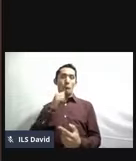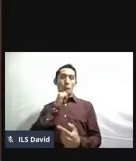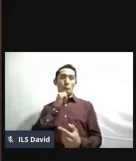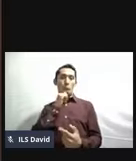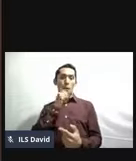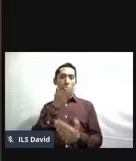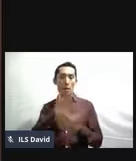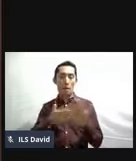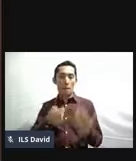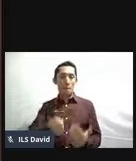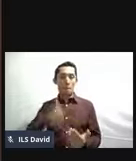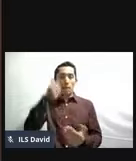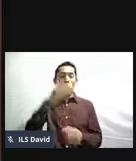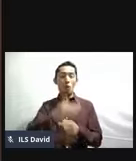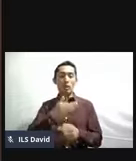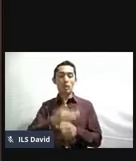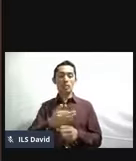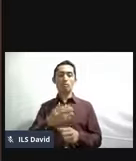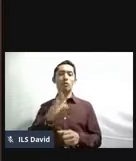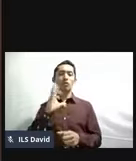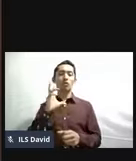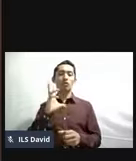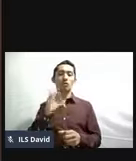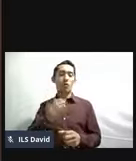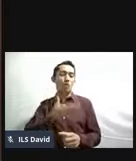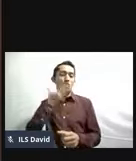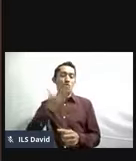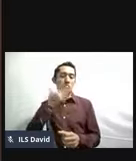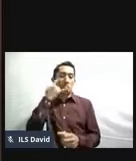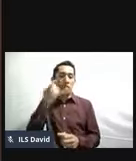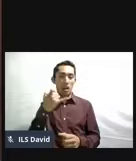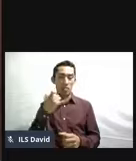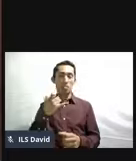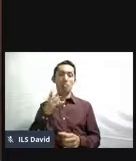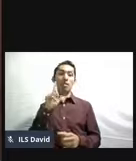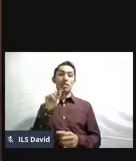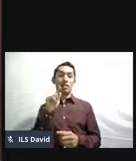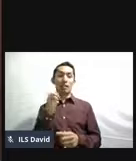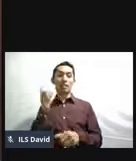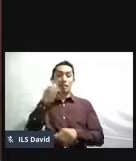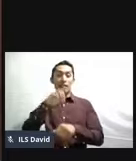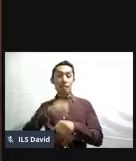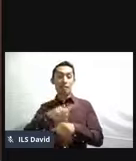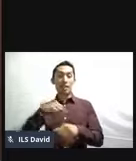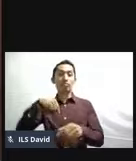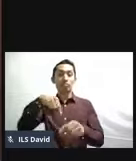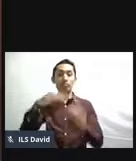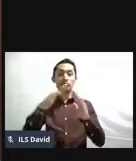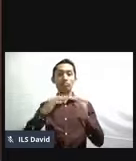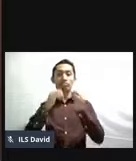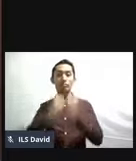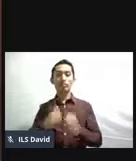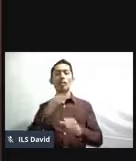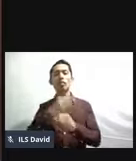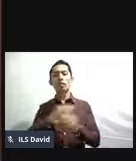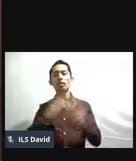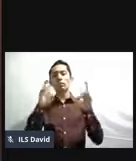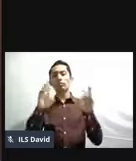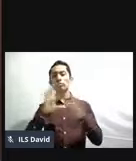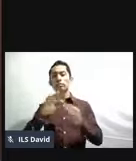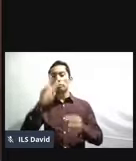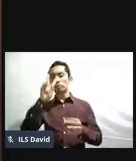de nuestra condición humana. Y bueno, pues hoy estaremos hablando sobre un tema que es muy importante y que creo